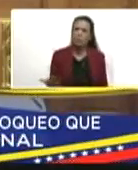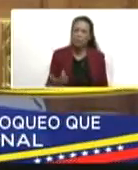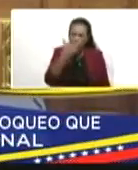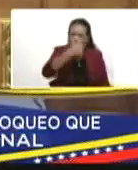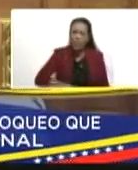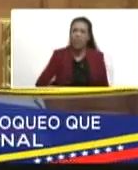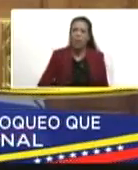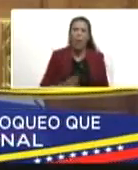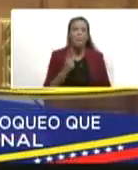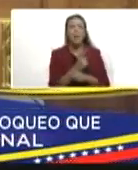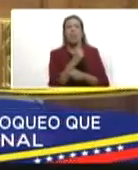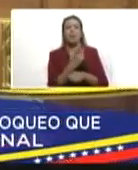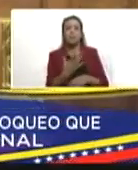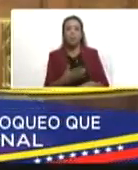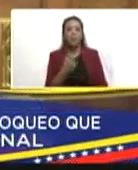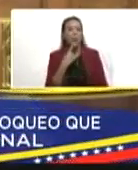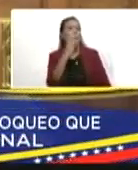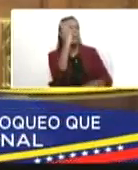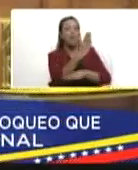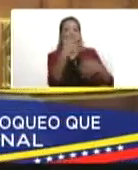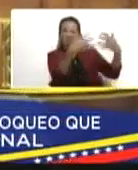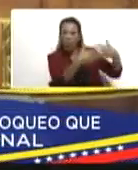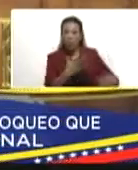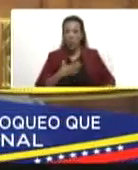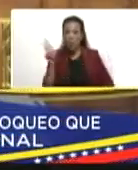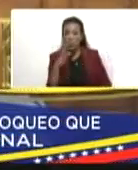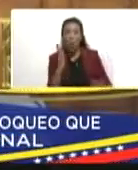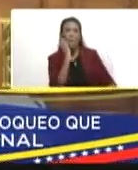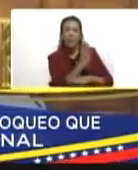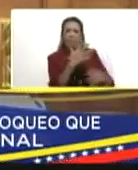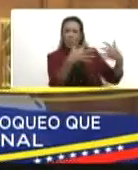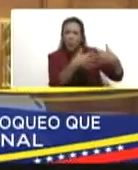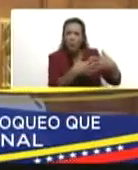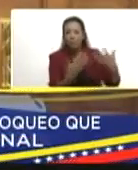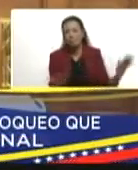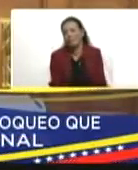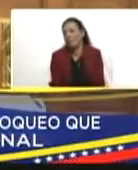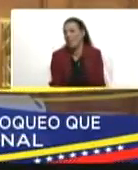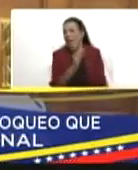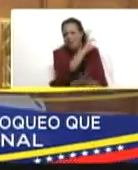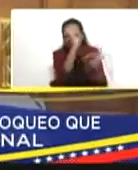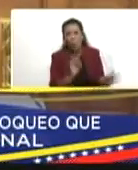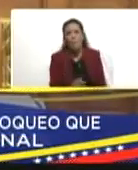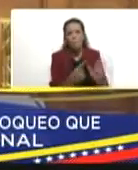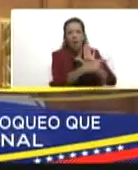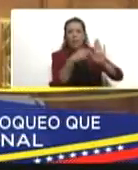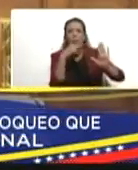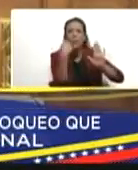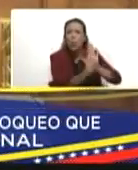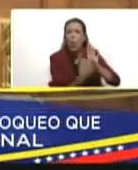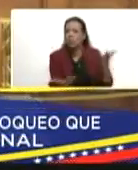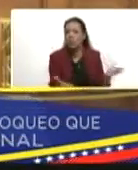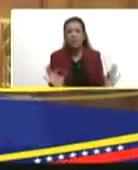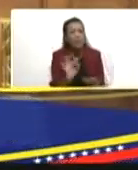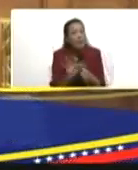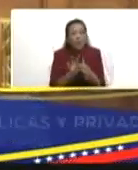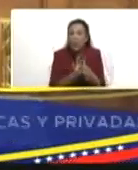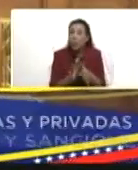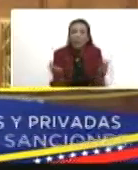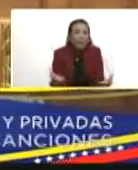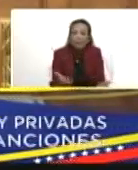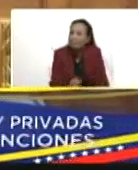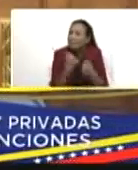vigente La amenaza la agresión el esquema imperial que no ha funcionado ni